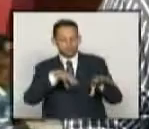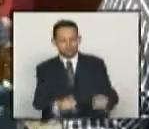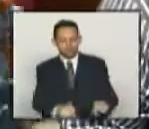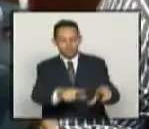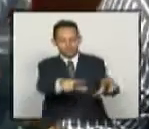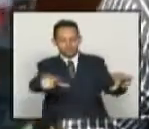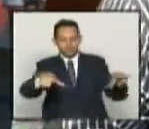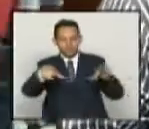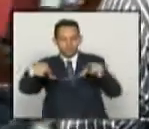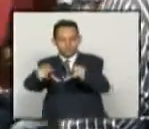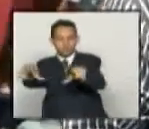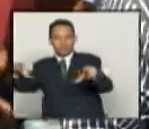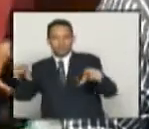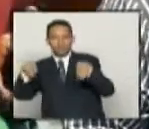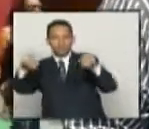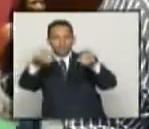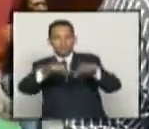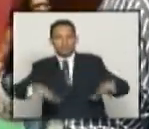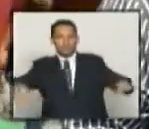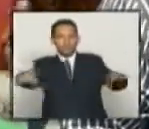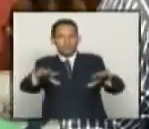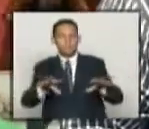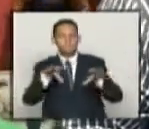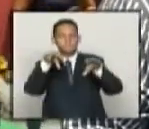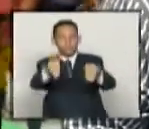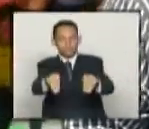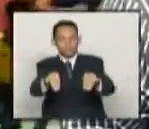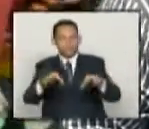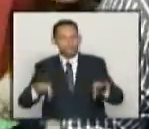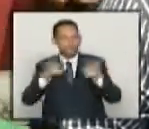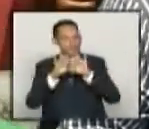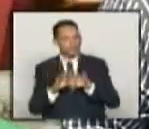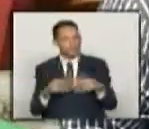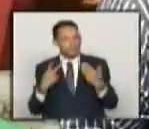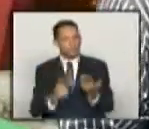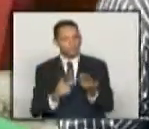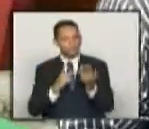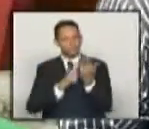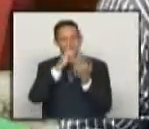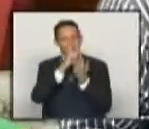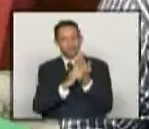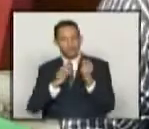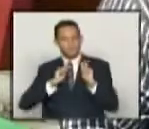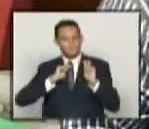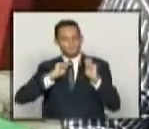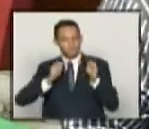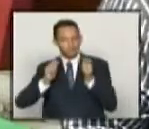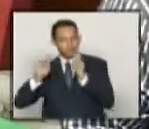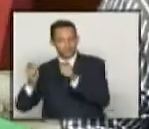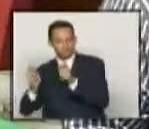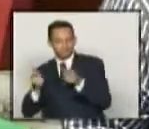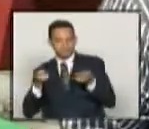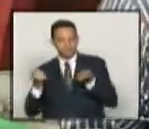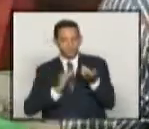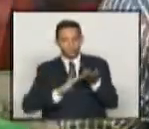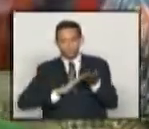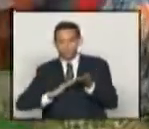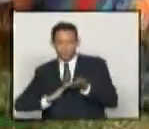los requisitos para esos es tener el título del predio, la gente no lo tiene y no se pueden